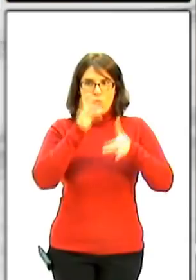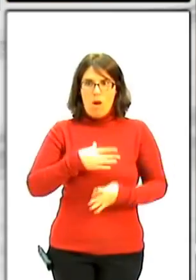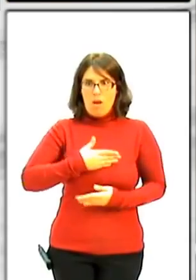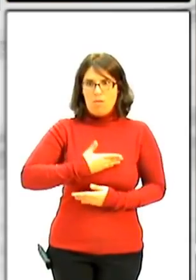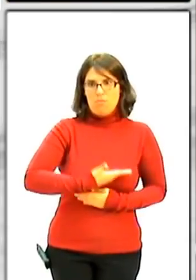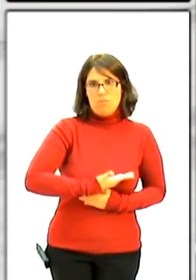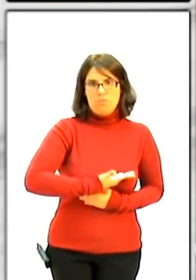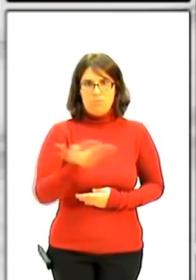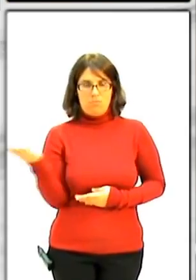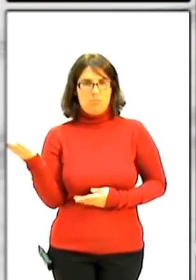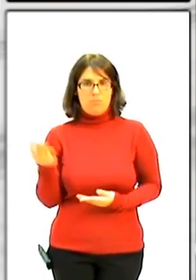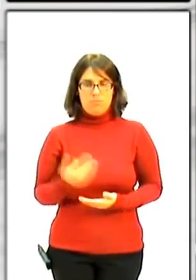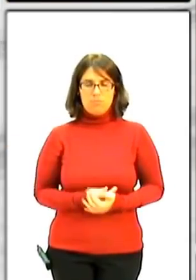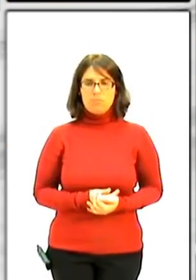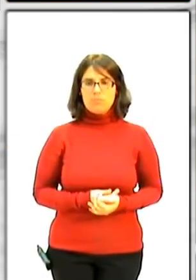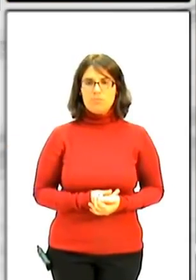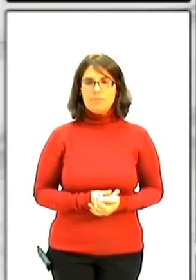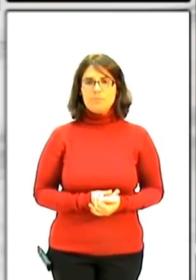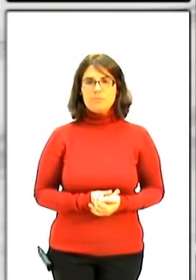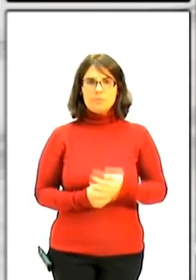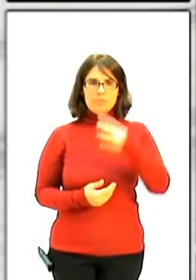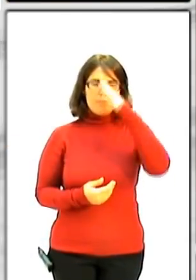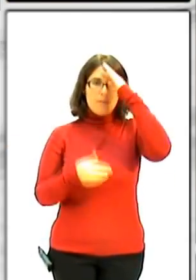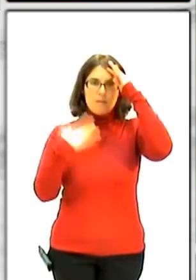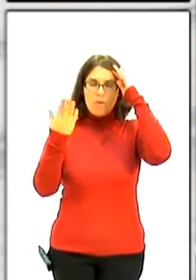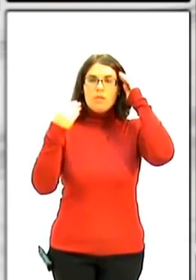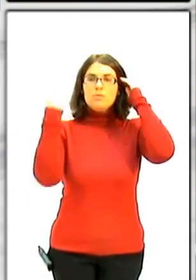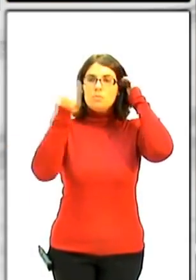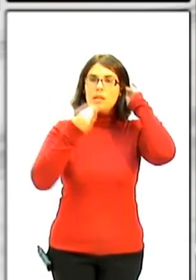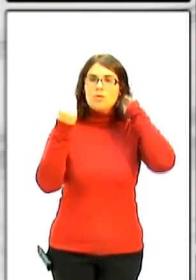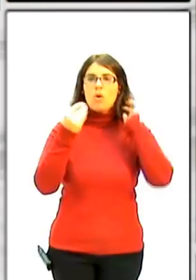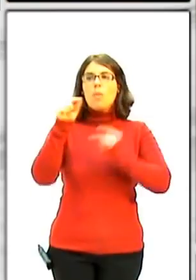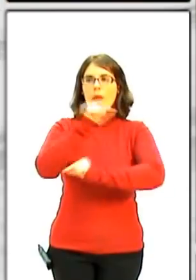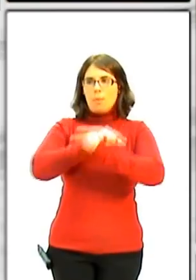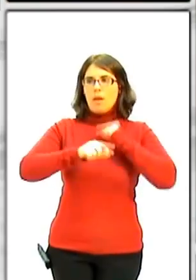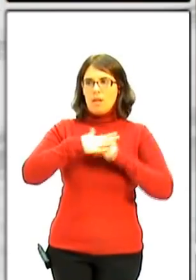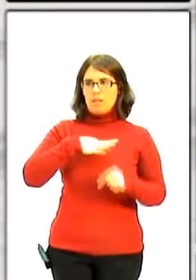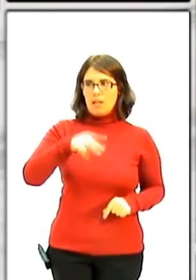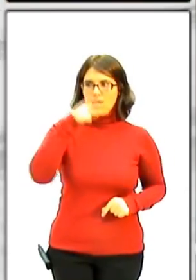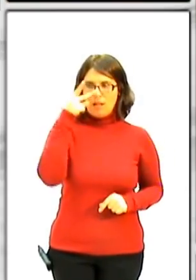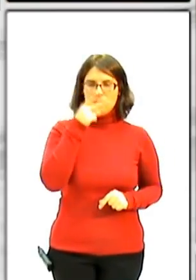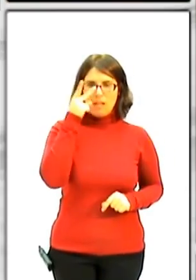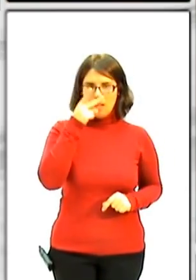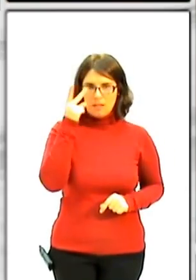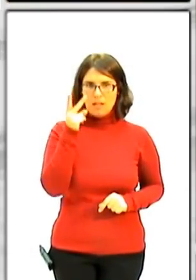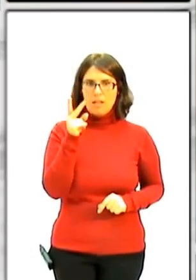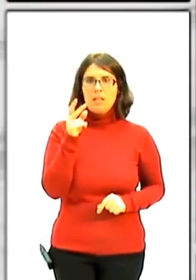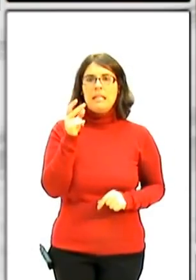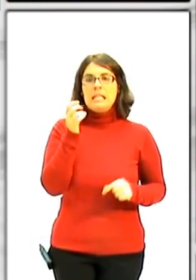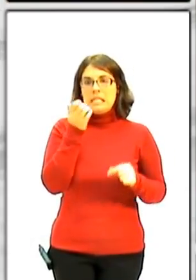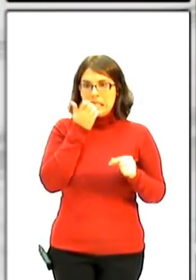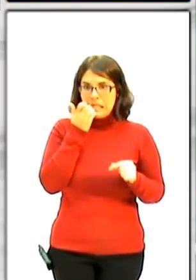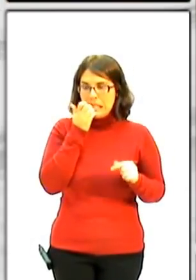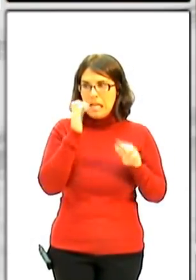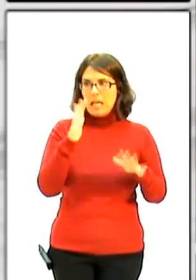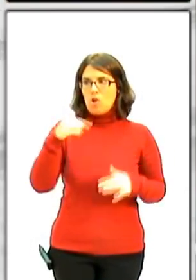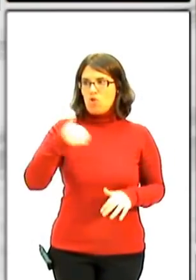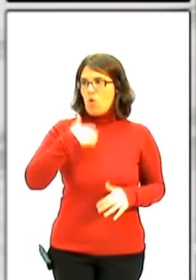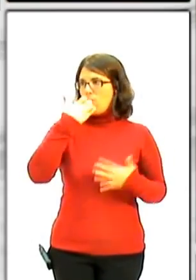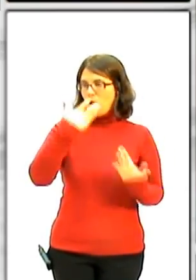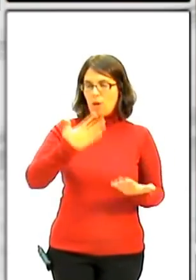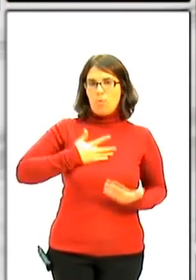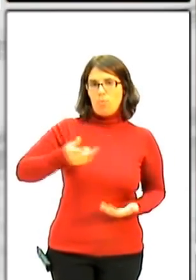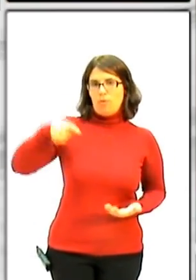recibimos todos nosotros? Entonces yo creo que el debate puede ser muy interesante en la medida en que yo como profesional